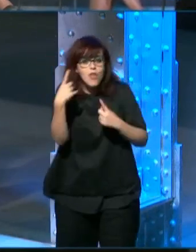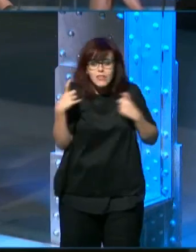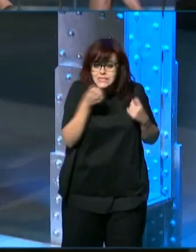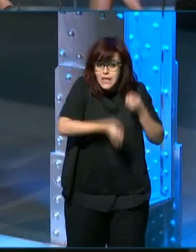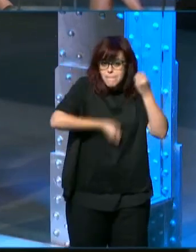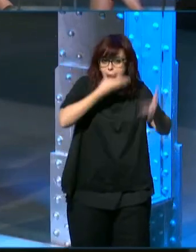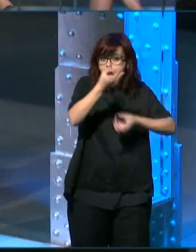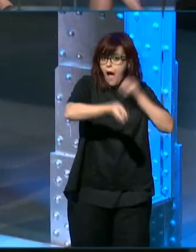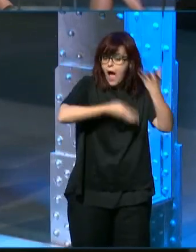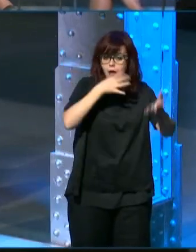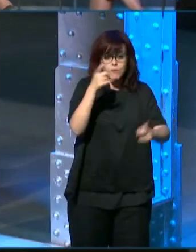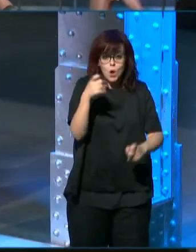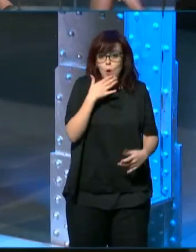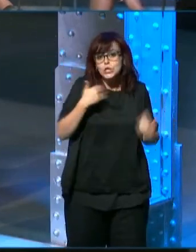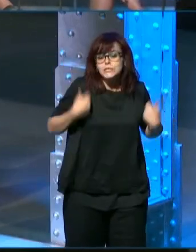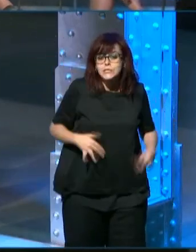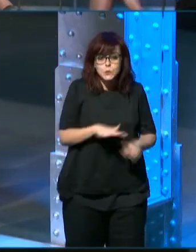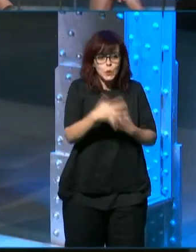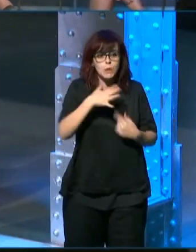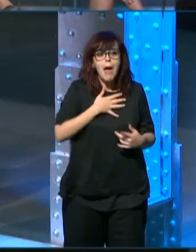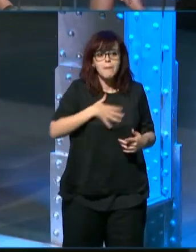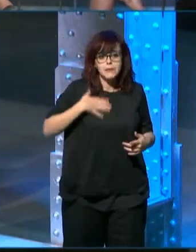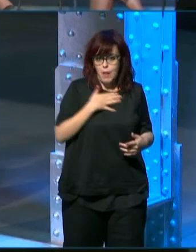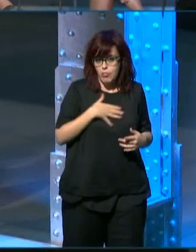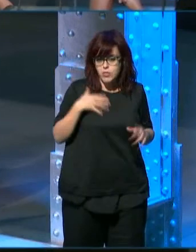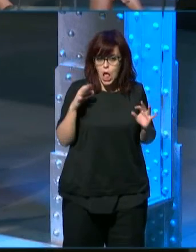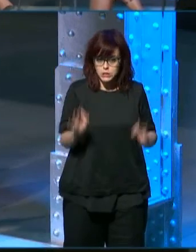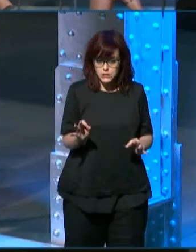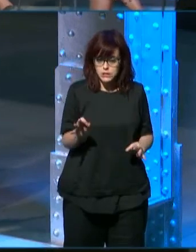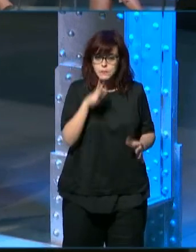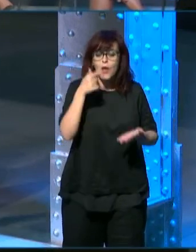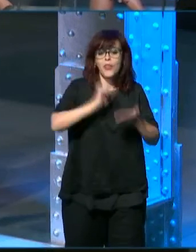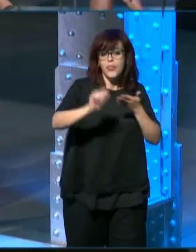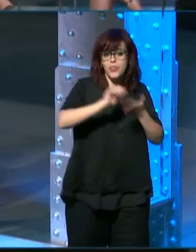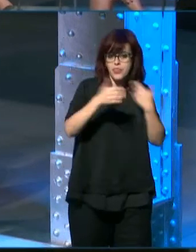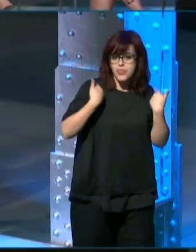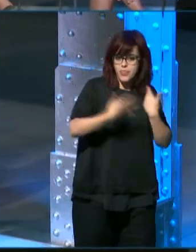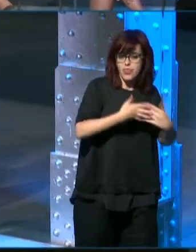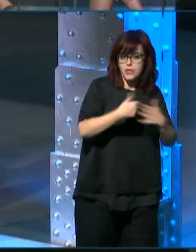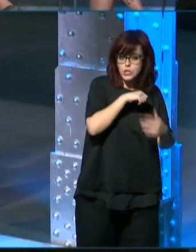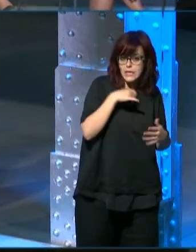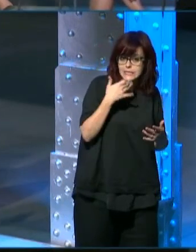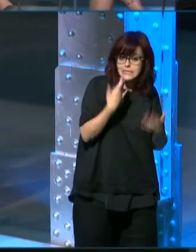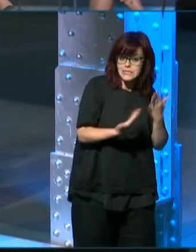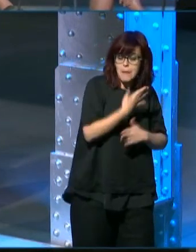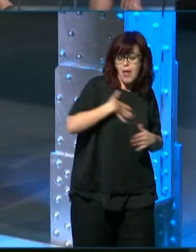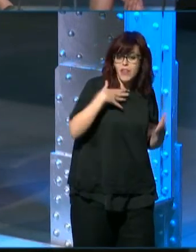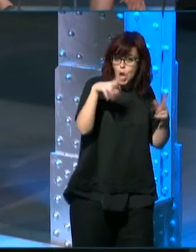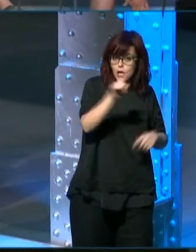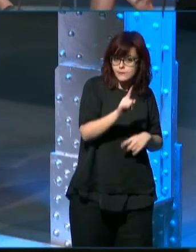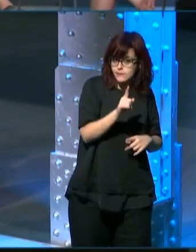una necesidad, por lo menos en mi caso, y además es placentero. El día que no sea placentero, no vuelvo a escribir. Escribimos por